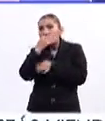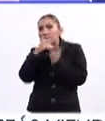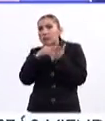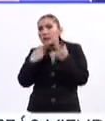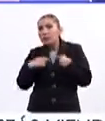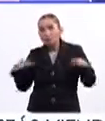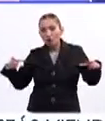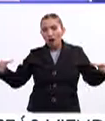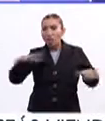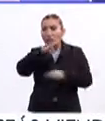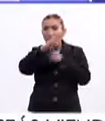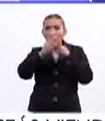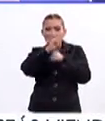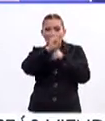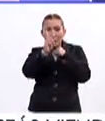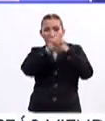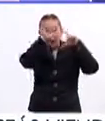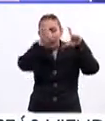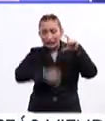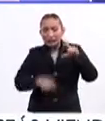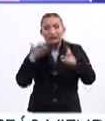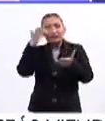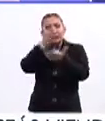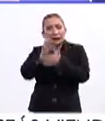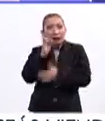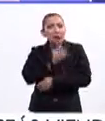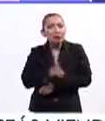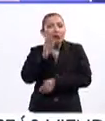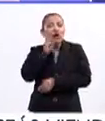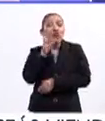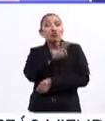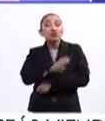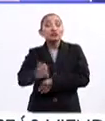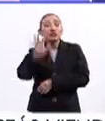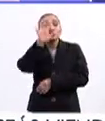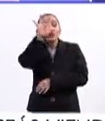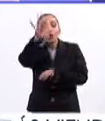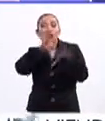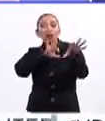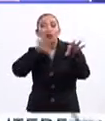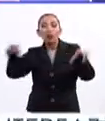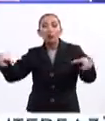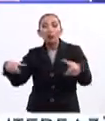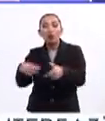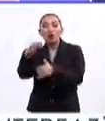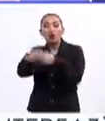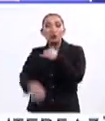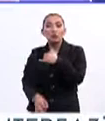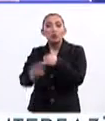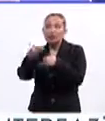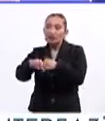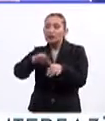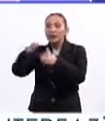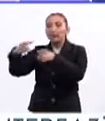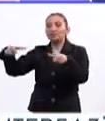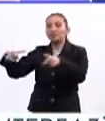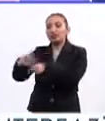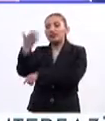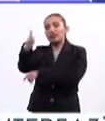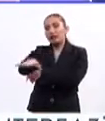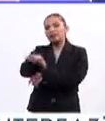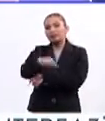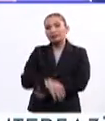3,000 personas de todo el país que aplicaron y solo 205 fueron como estos semifinalistas y de ahí hasta llegar a los